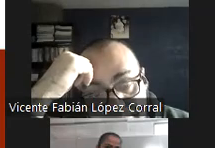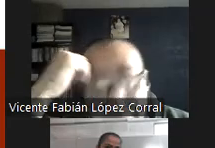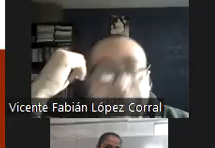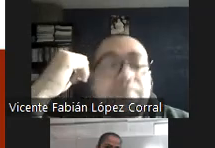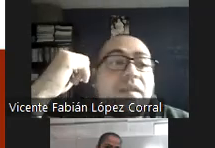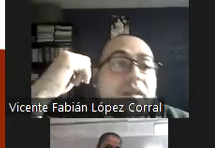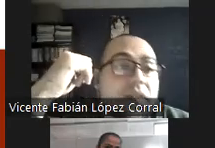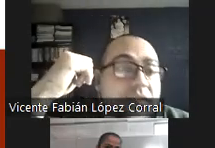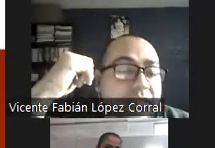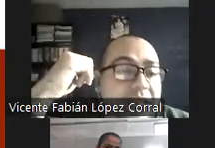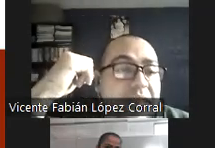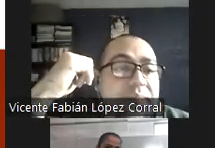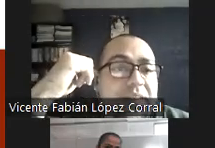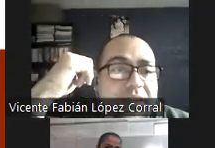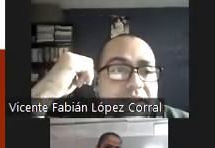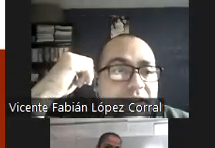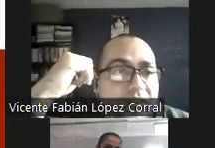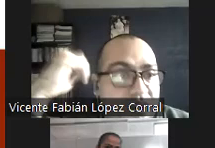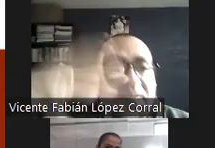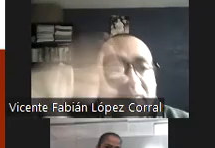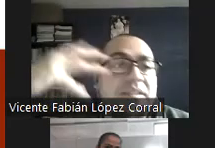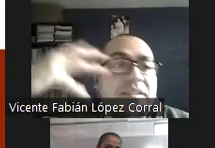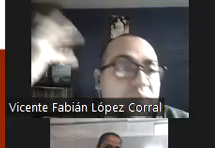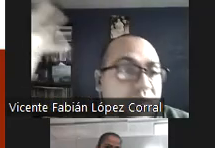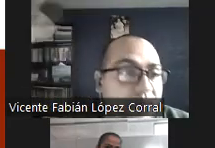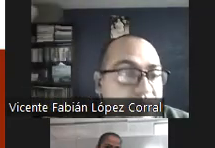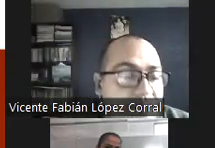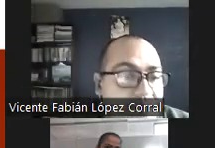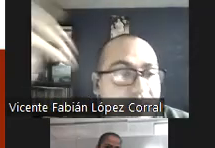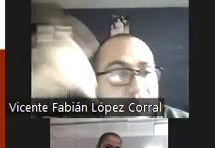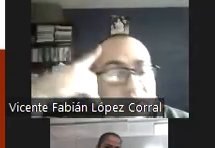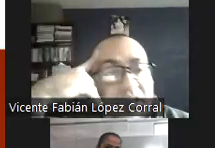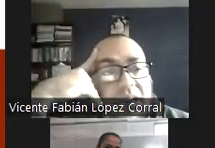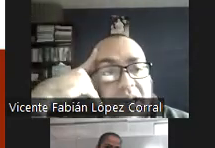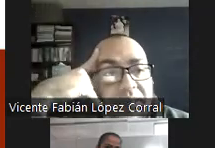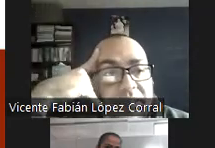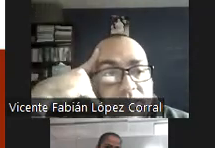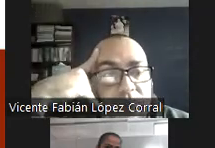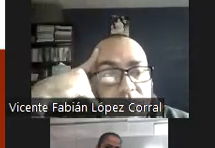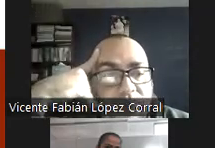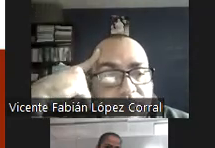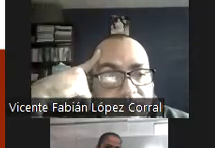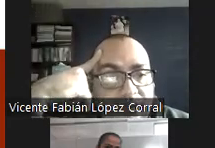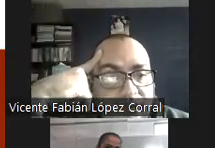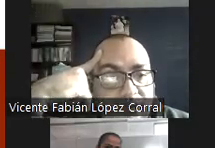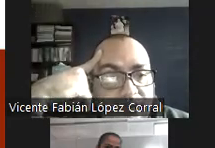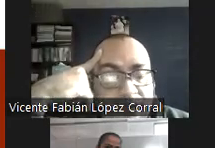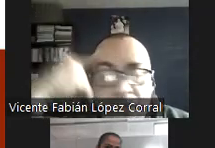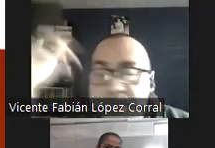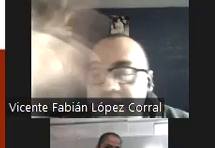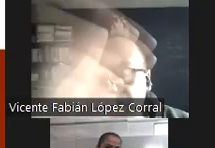de la intensidad exactamente y otra vez involucramos también el tipo de relieve y del suelo